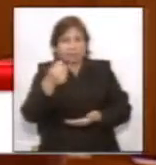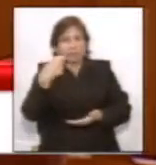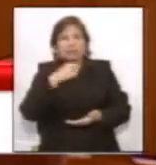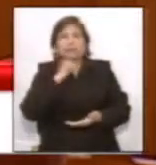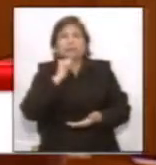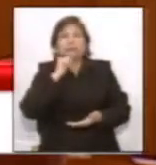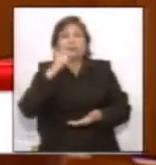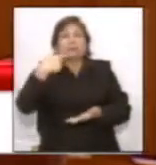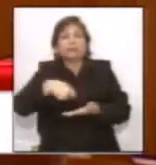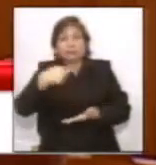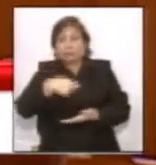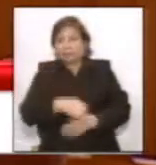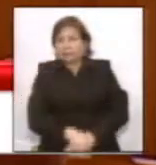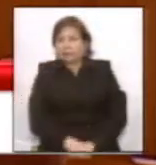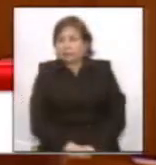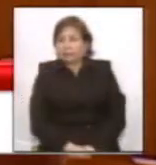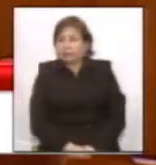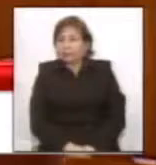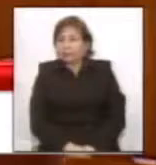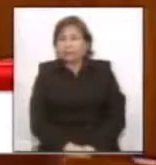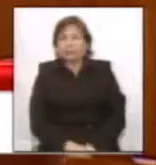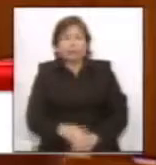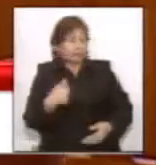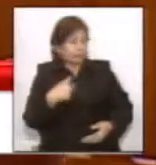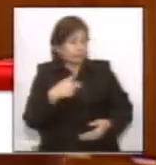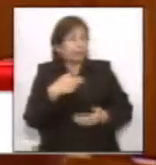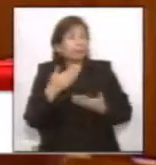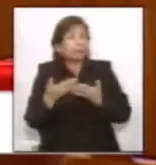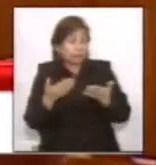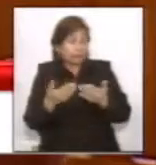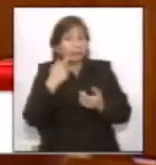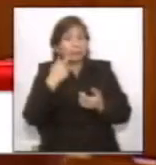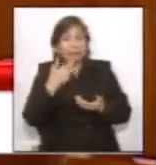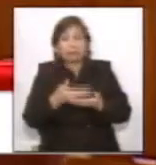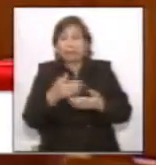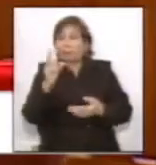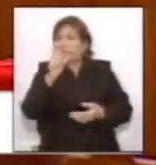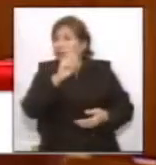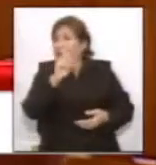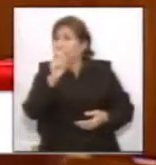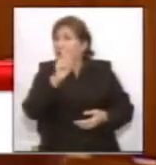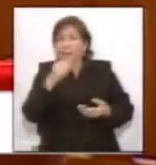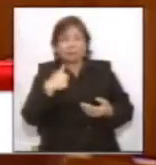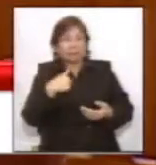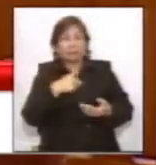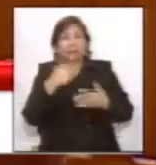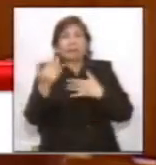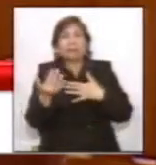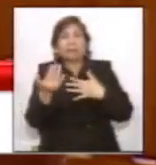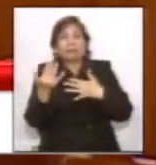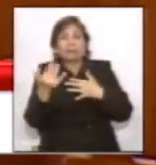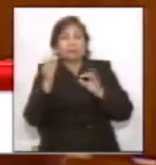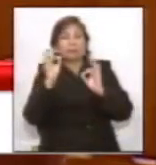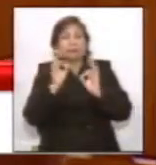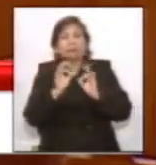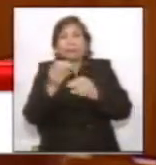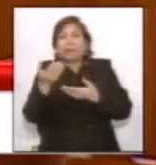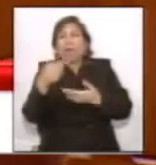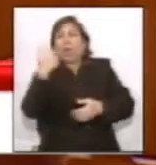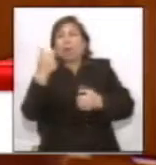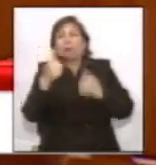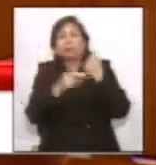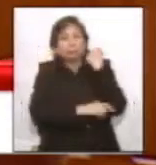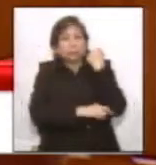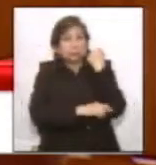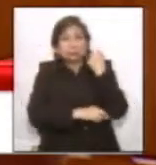pagar. Con estas medidas que estamos implementando, ya no tendremos que esperar que un colaborador eficaz en algún otro